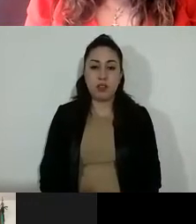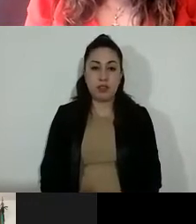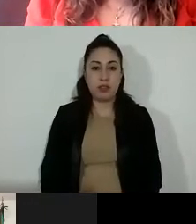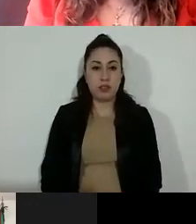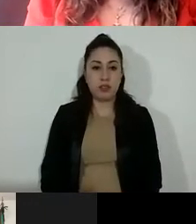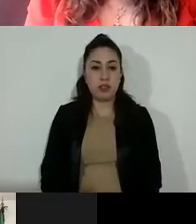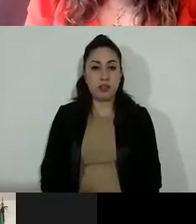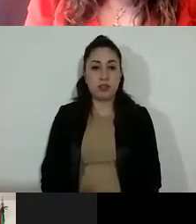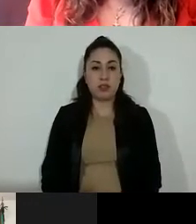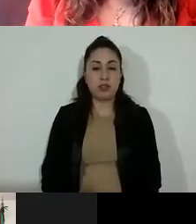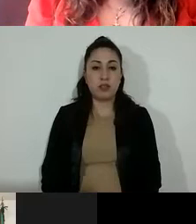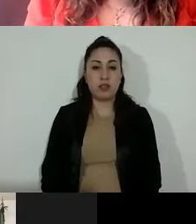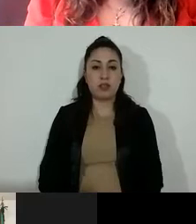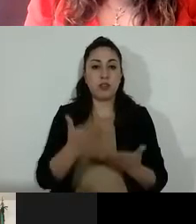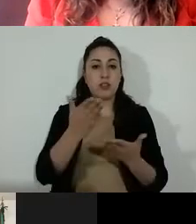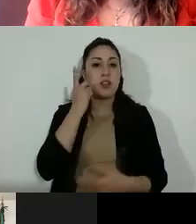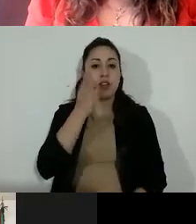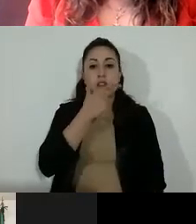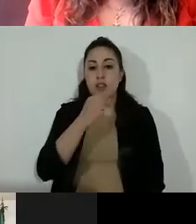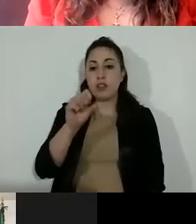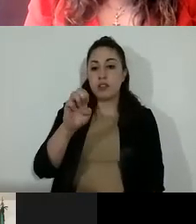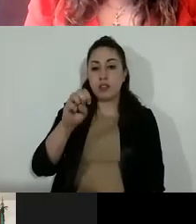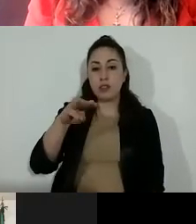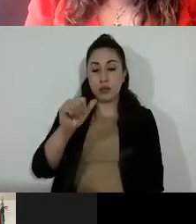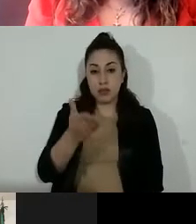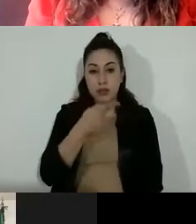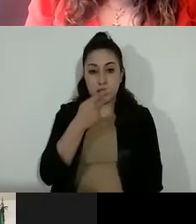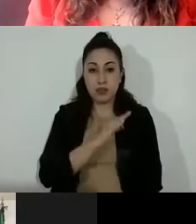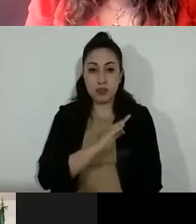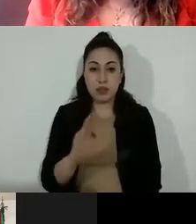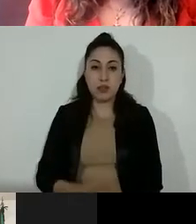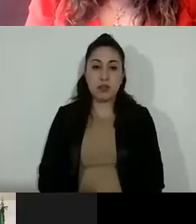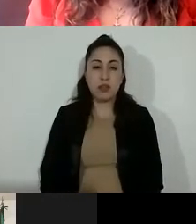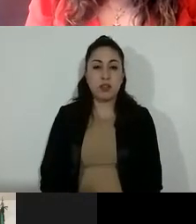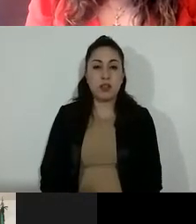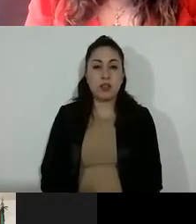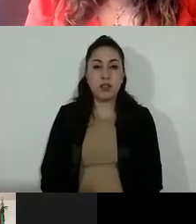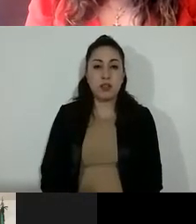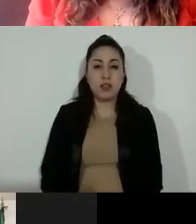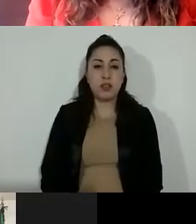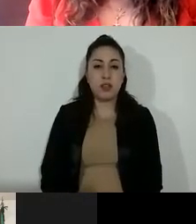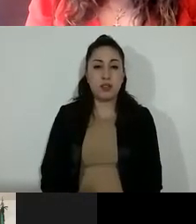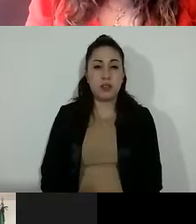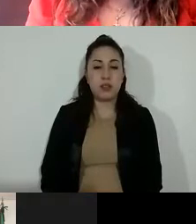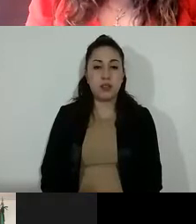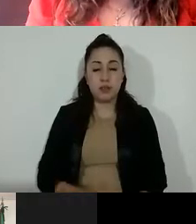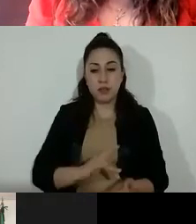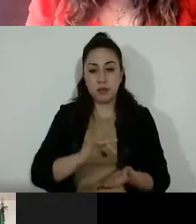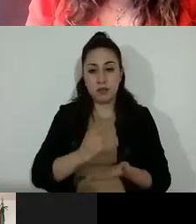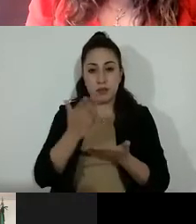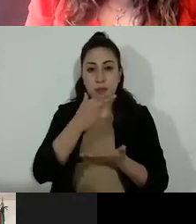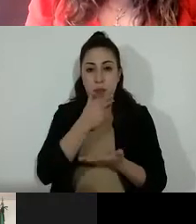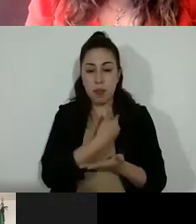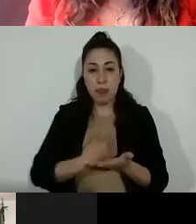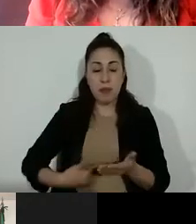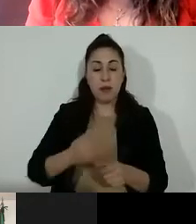Gracias, diputada. Adelante, diputado Jesús Sesma. ¿Qué propone que se... Gracias, presidente. Yo me